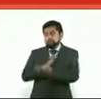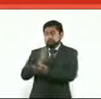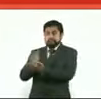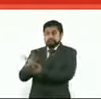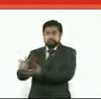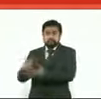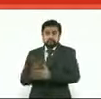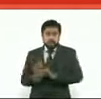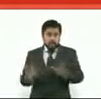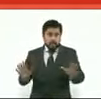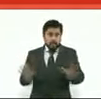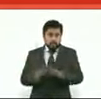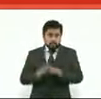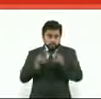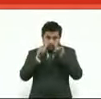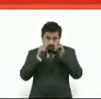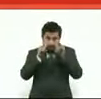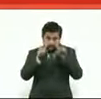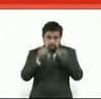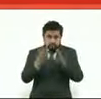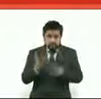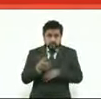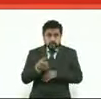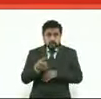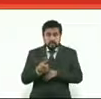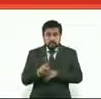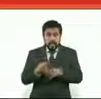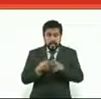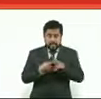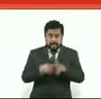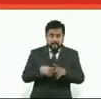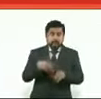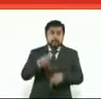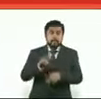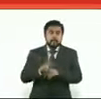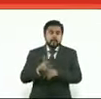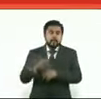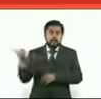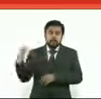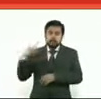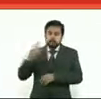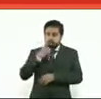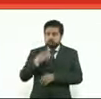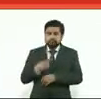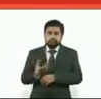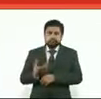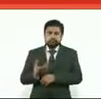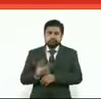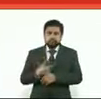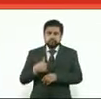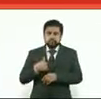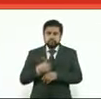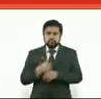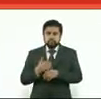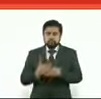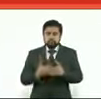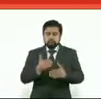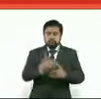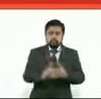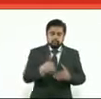En la salida. ¿Sí? Pero a alguien se le ocurrió ponerme exactamente adelante de los participantes. Una